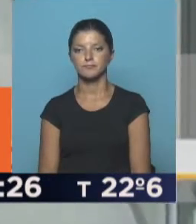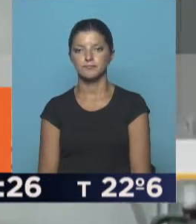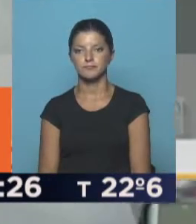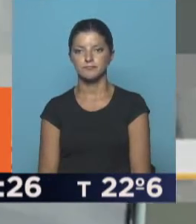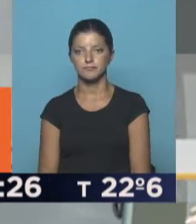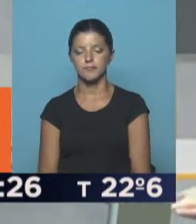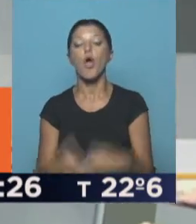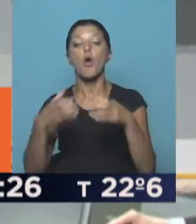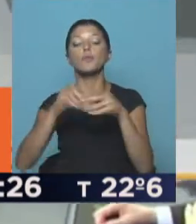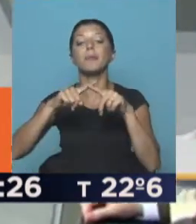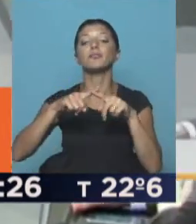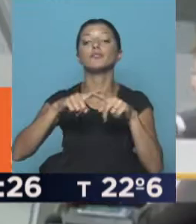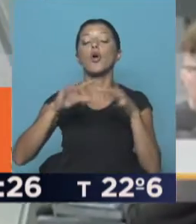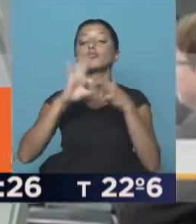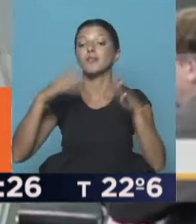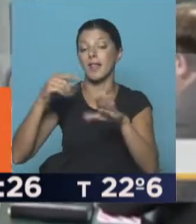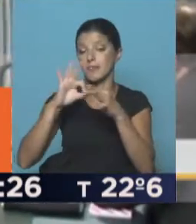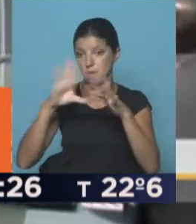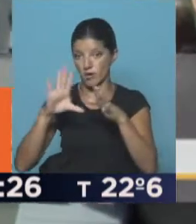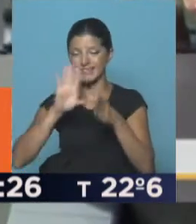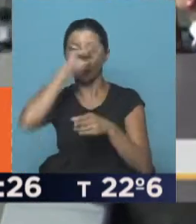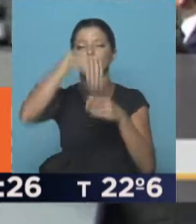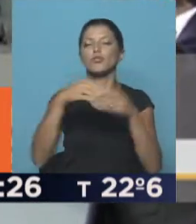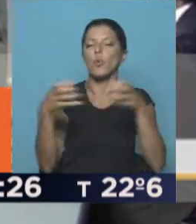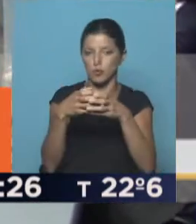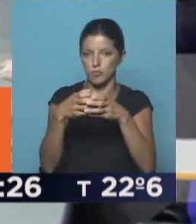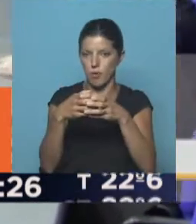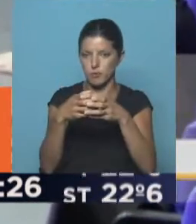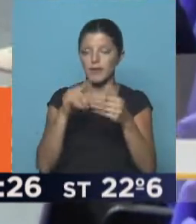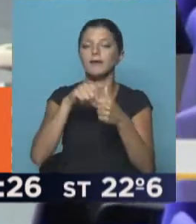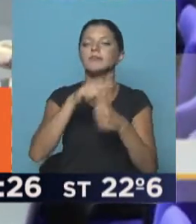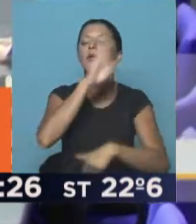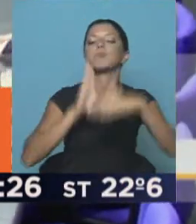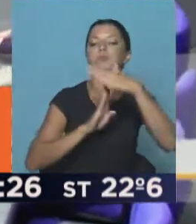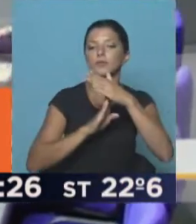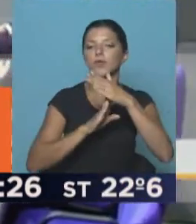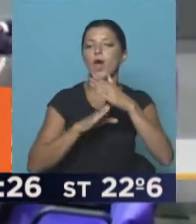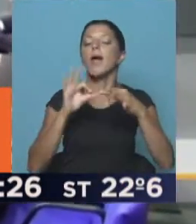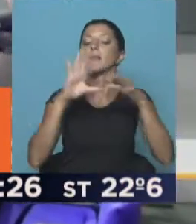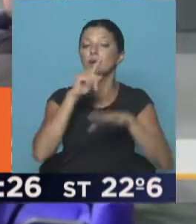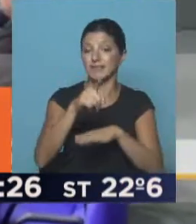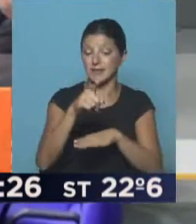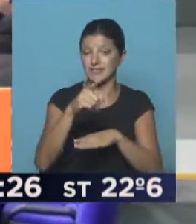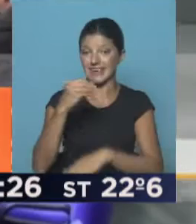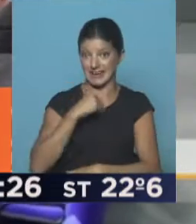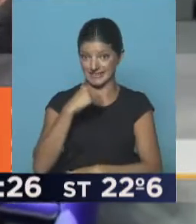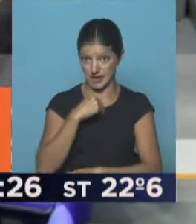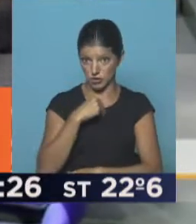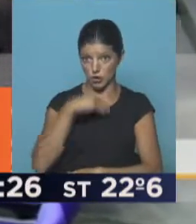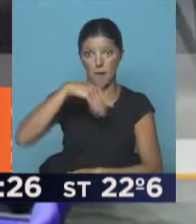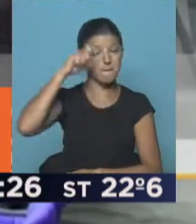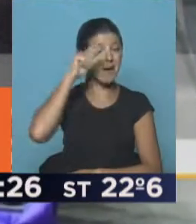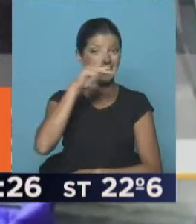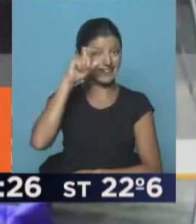Partido Socialdemócrata es parte de la coalición de gobierno encabezada por el Partido Demócrata Cristiano de Merkel. Gobiernan el país desde hace